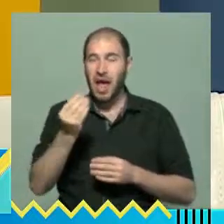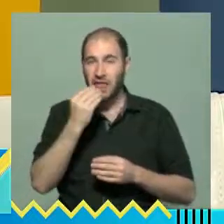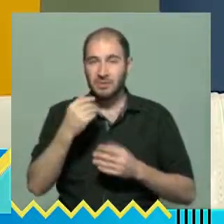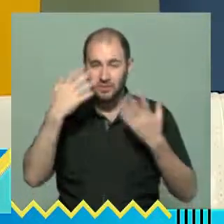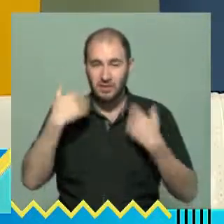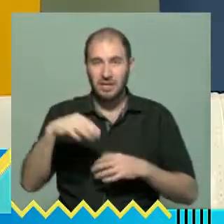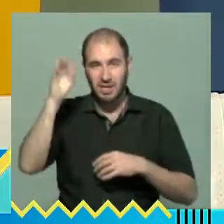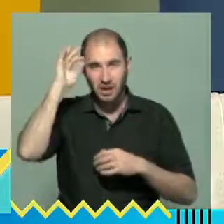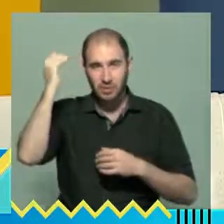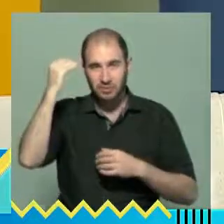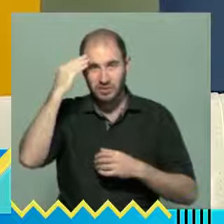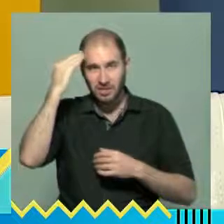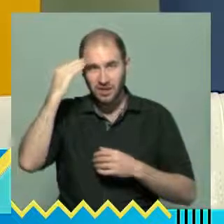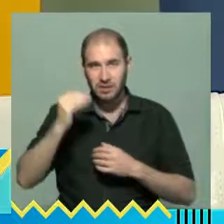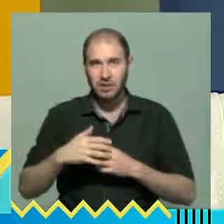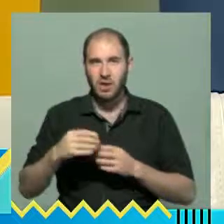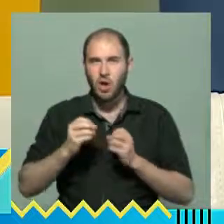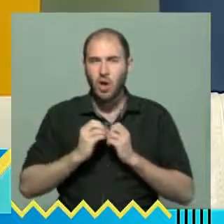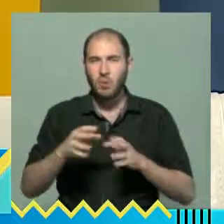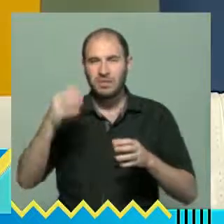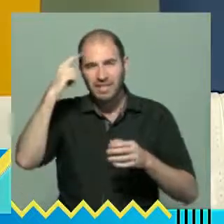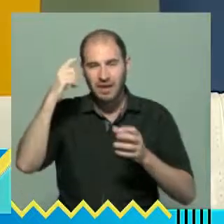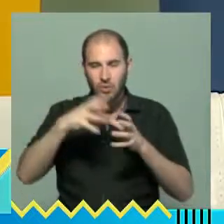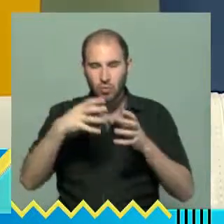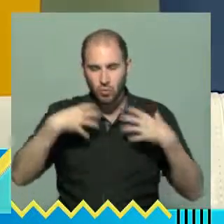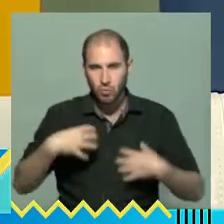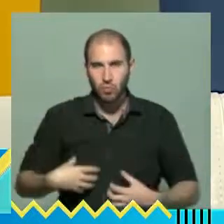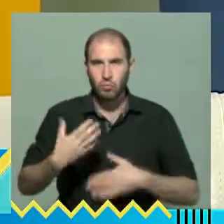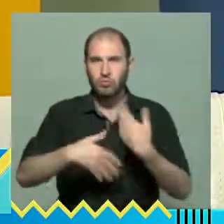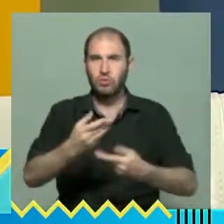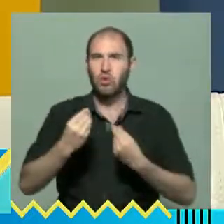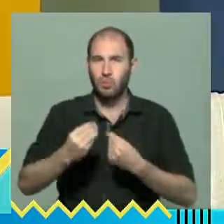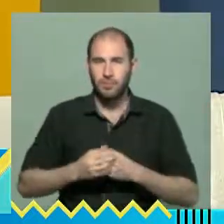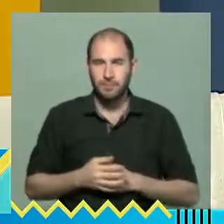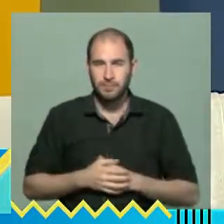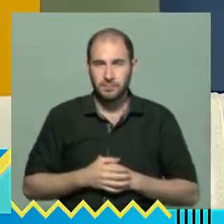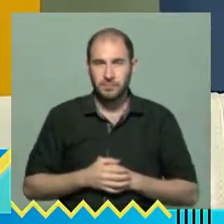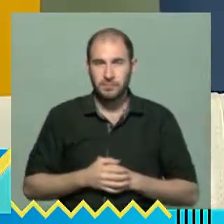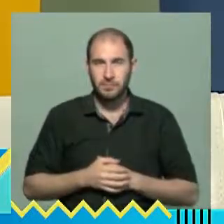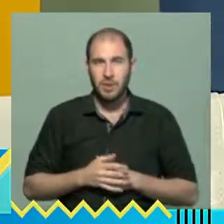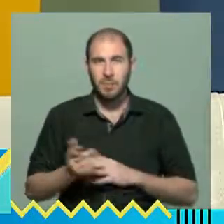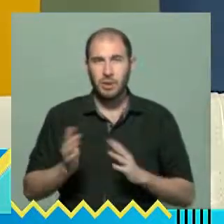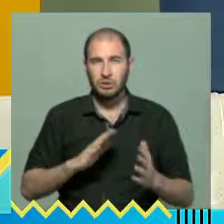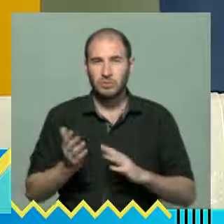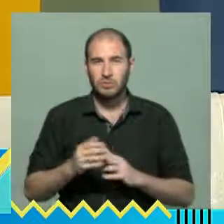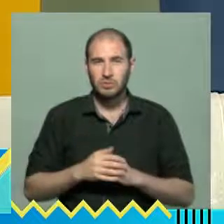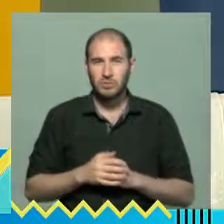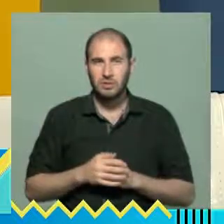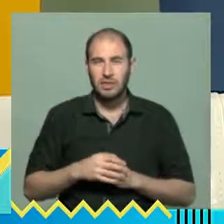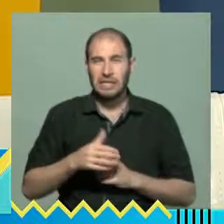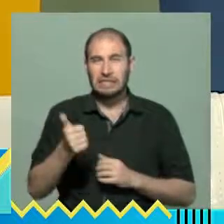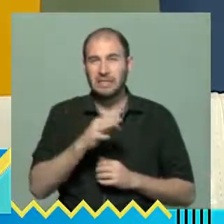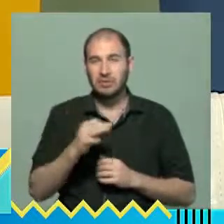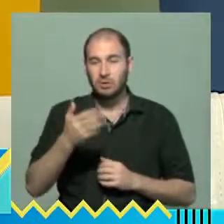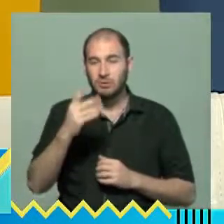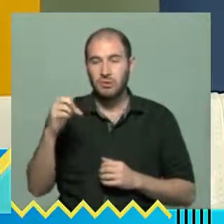fisiológica neurocerebral, cómo activar los cerebros del cuerpo, ¿sí? Cuando llevábamos más o menos unos 600